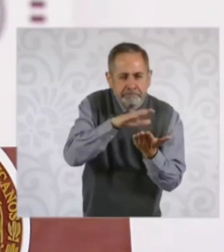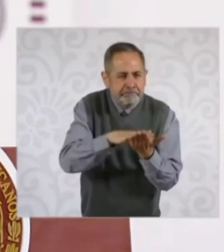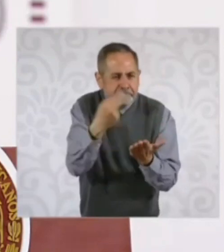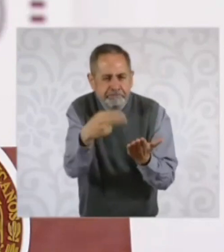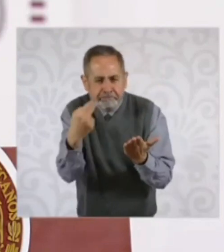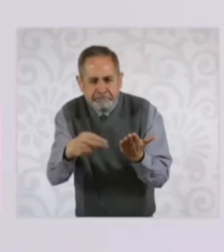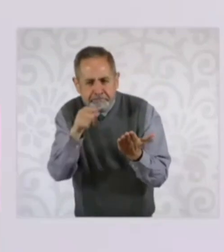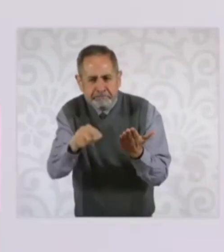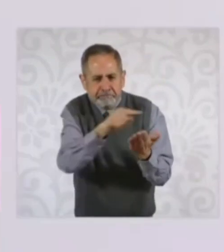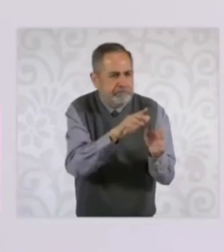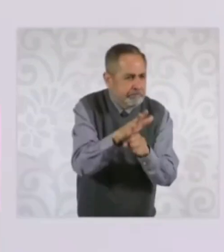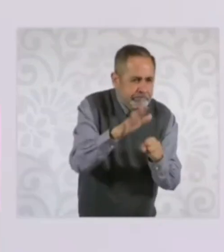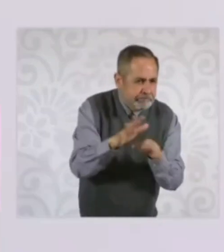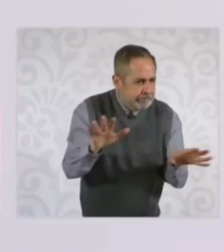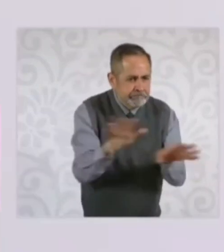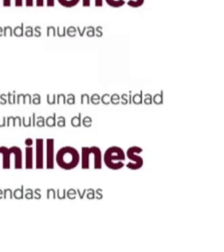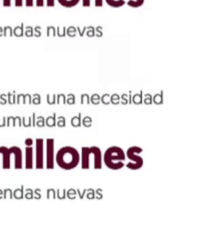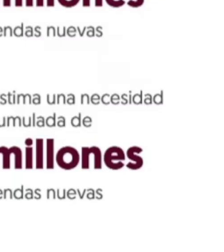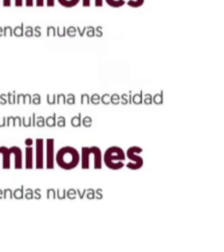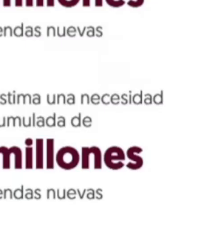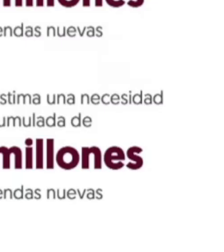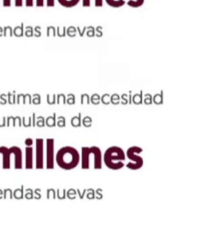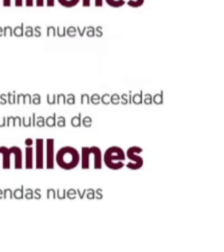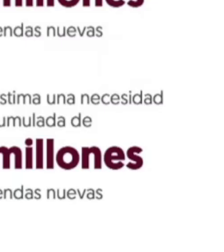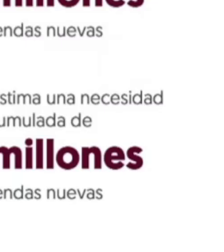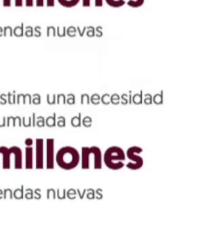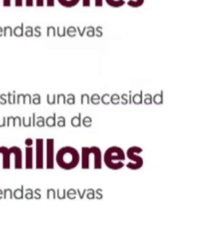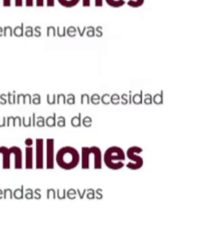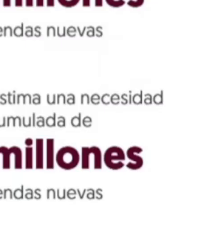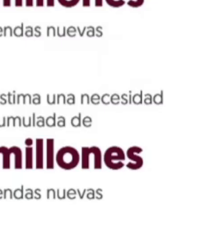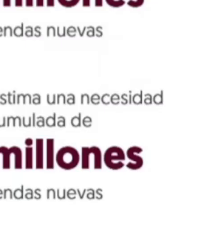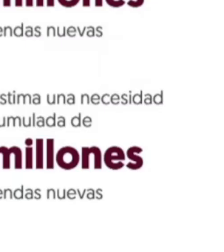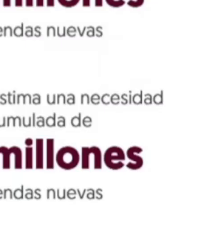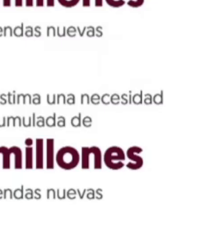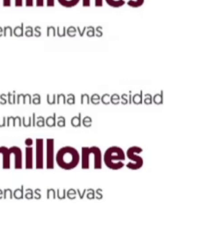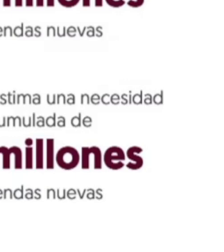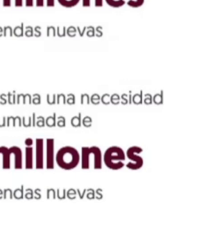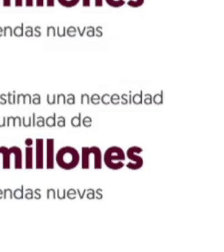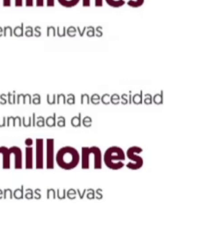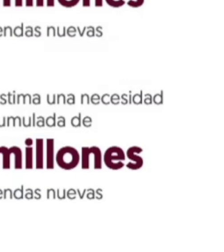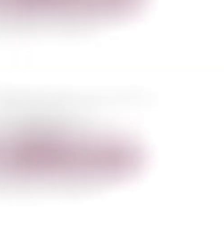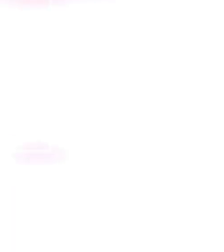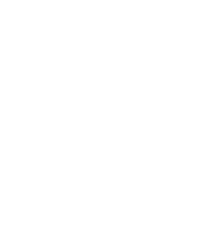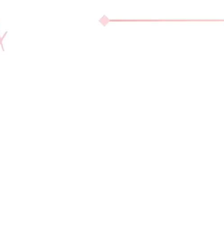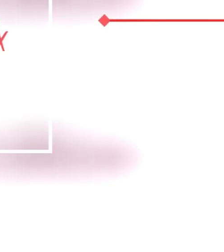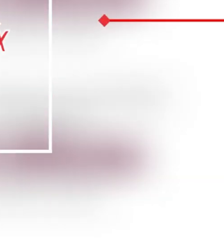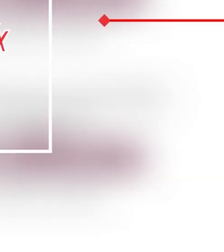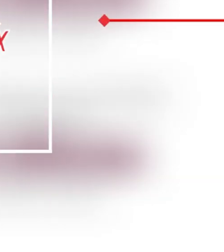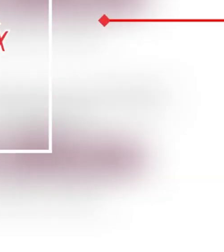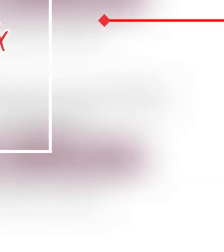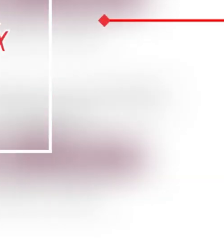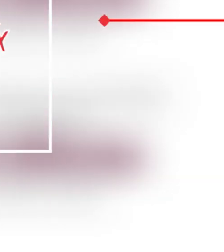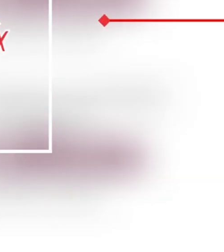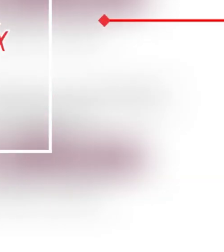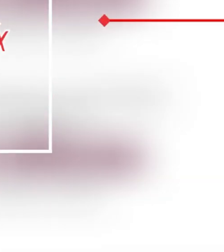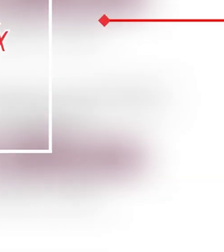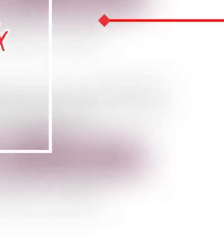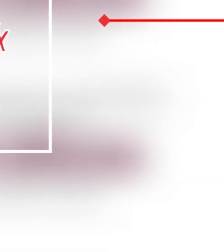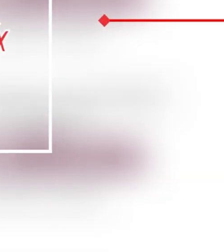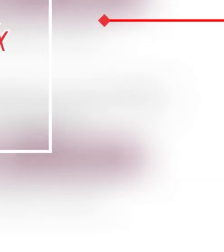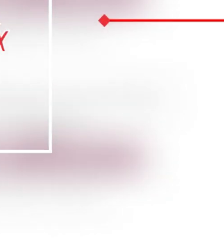nuevas viviendas para beneficio principal de mujeres, jefas de familia, jóvenes, población indígena, adultos mayores, entre